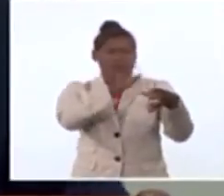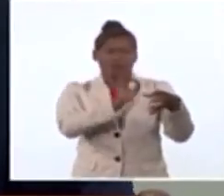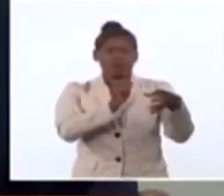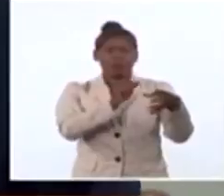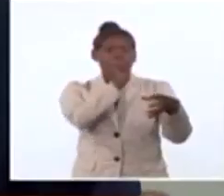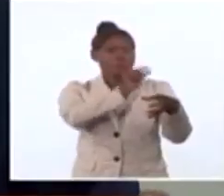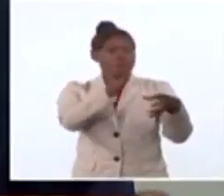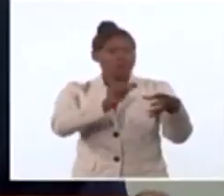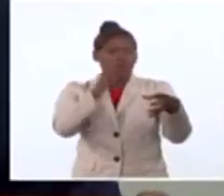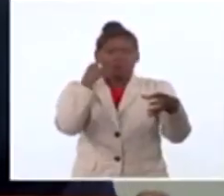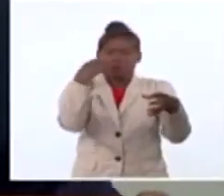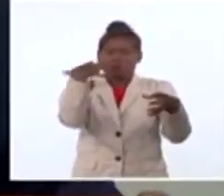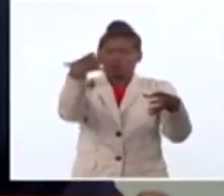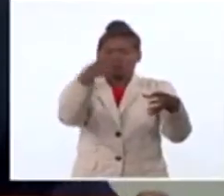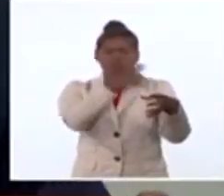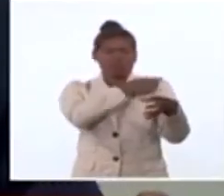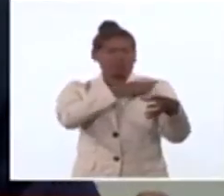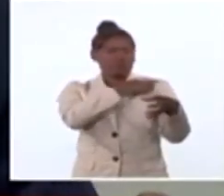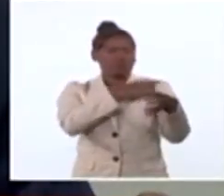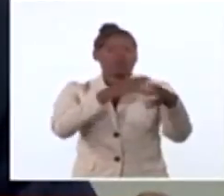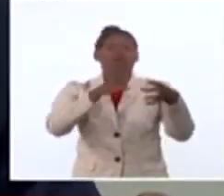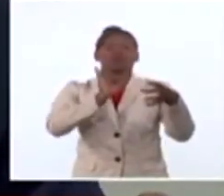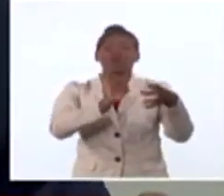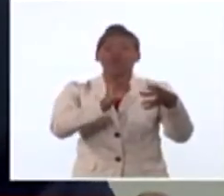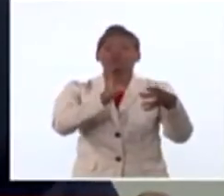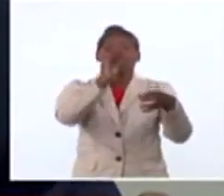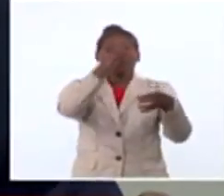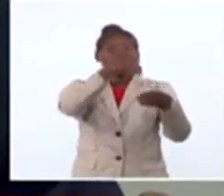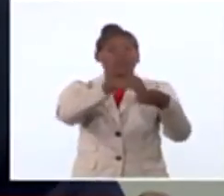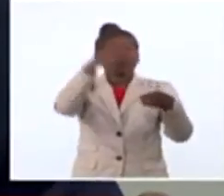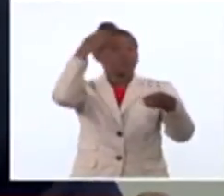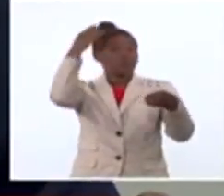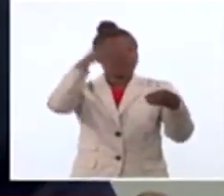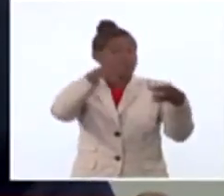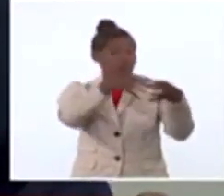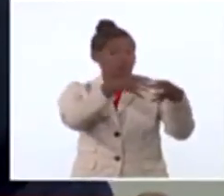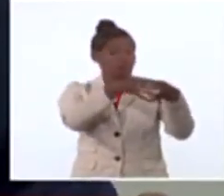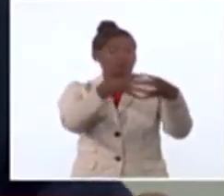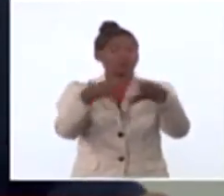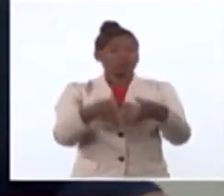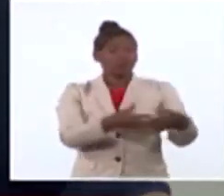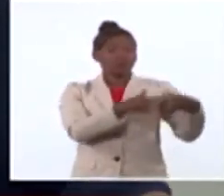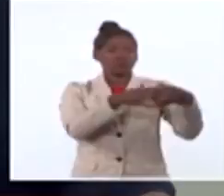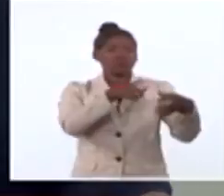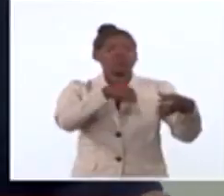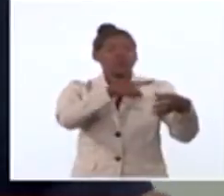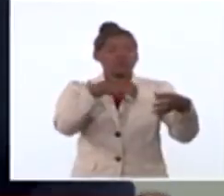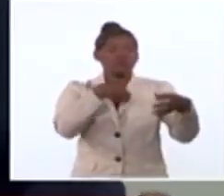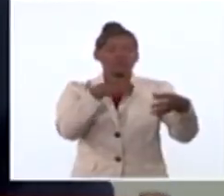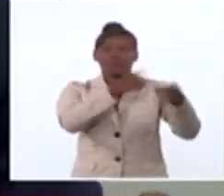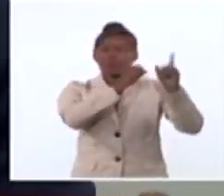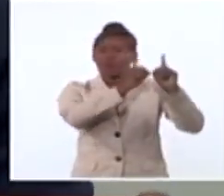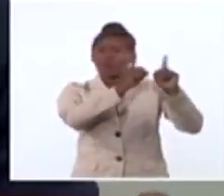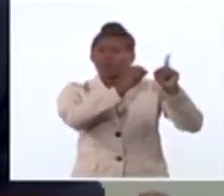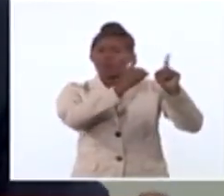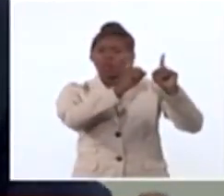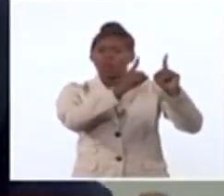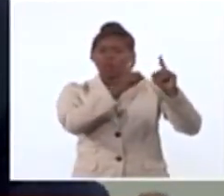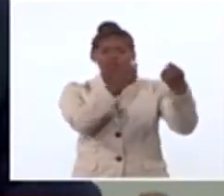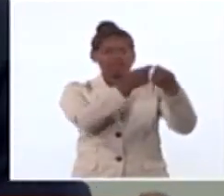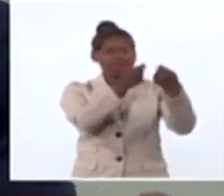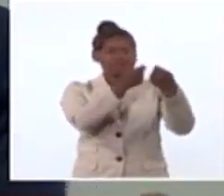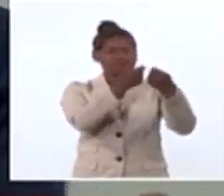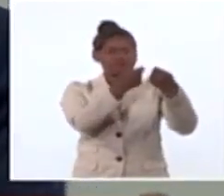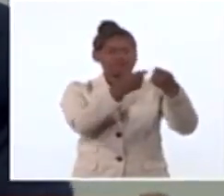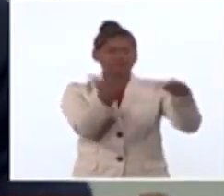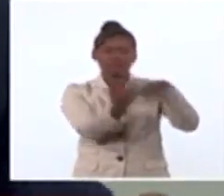funcionarios de la Casa Blanca, del Departamento de Estado y de otras agencias, con la intervención permanente